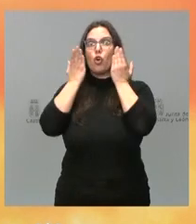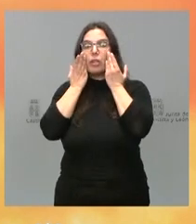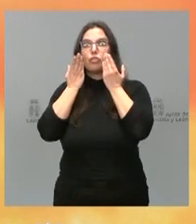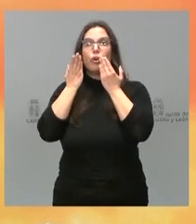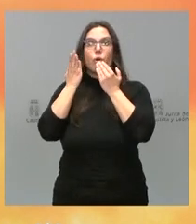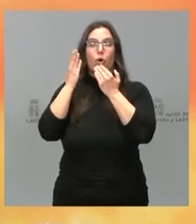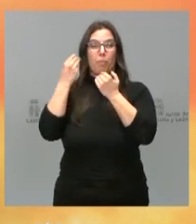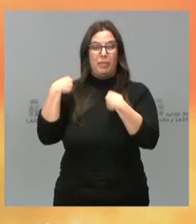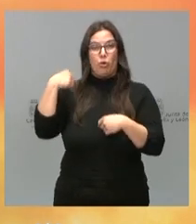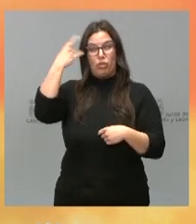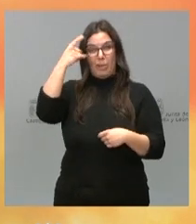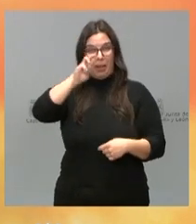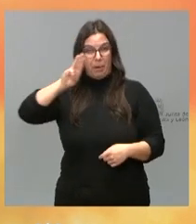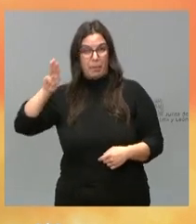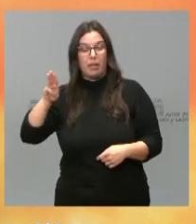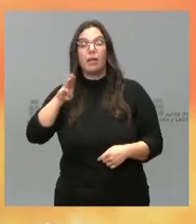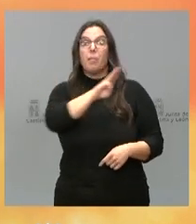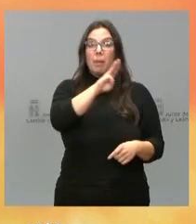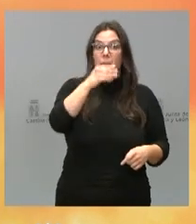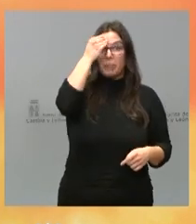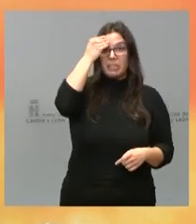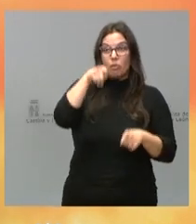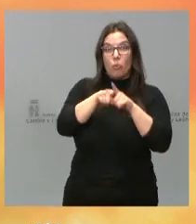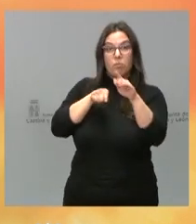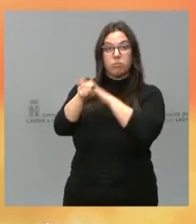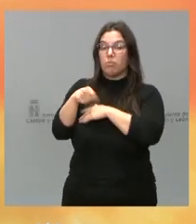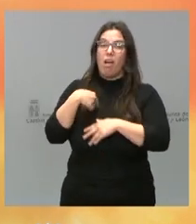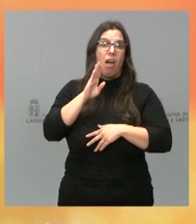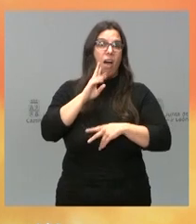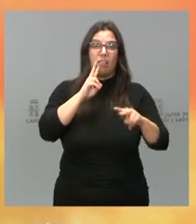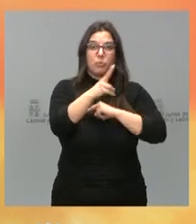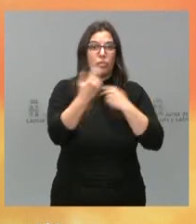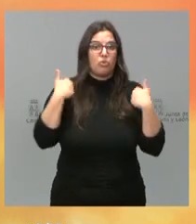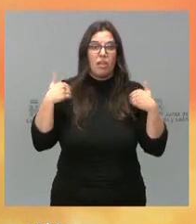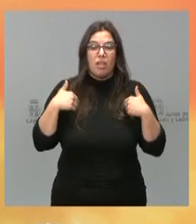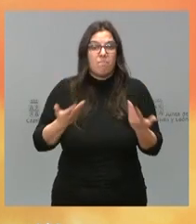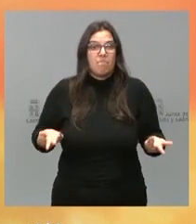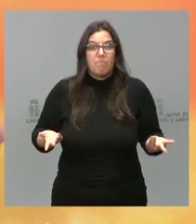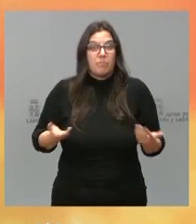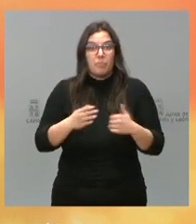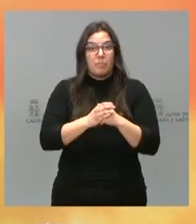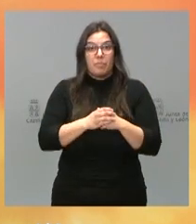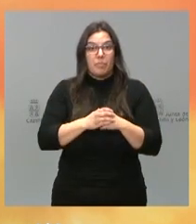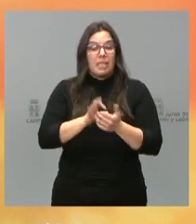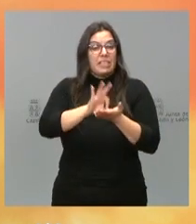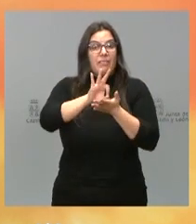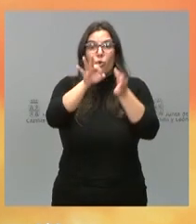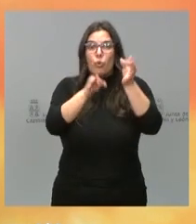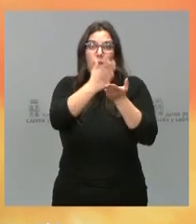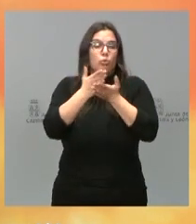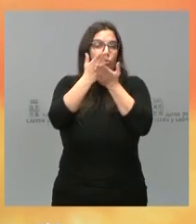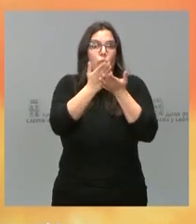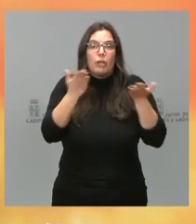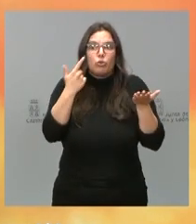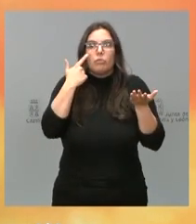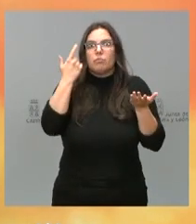se plantea la posibilidad de recurrir esa decisión me remito a la pregunta anterior está en manos de los servicios jurídicos y